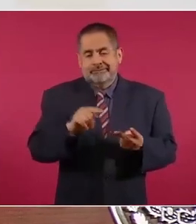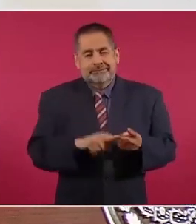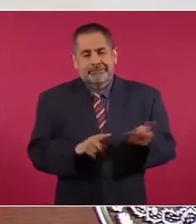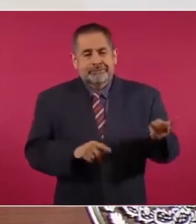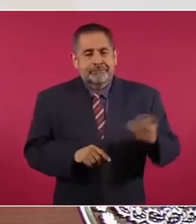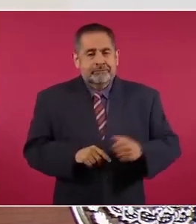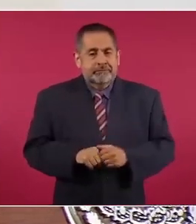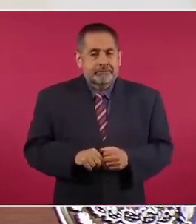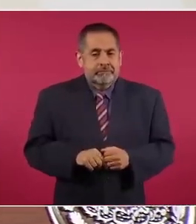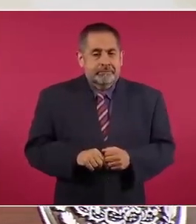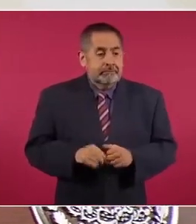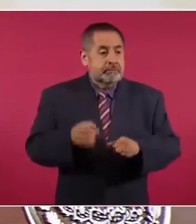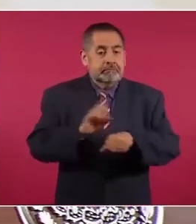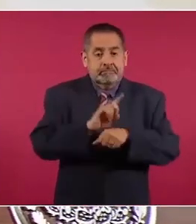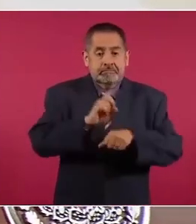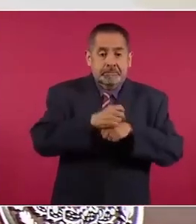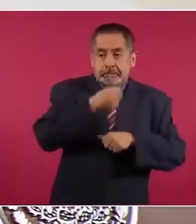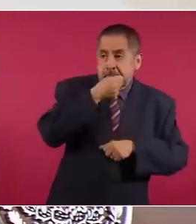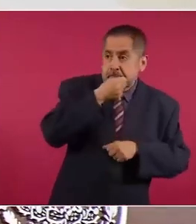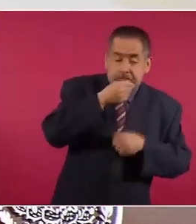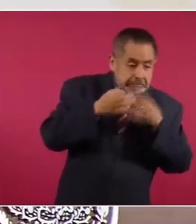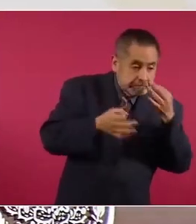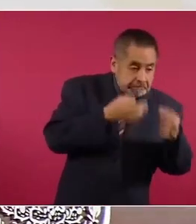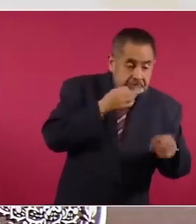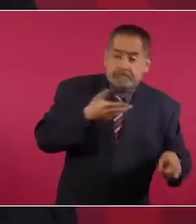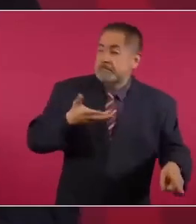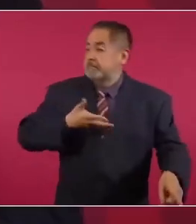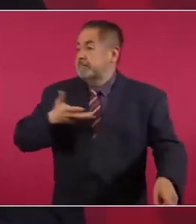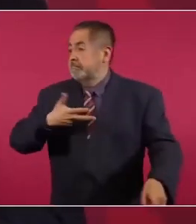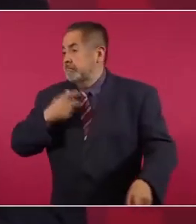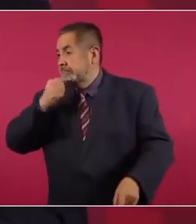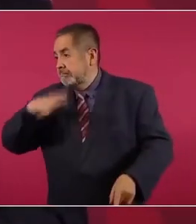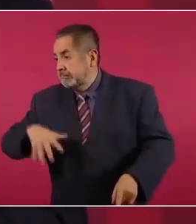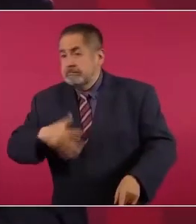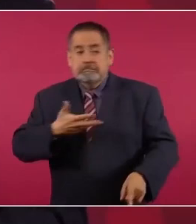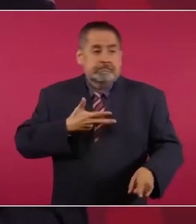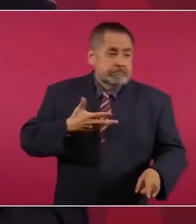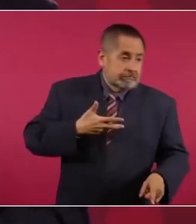y había un reporte diario, sí, ahí está la niña,